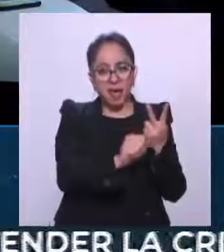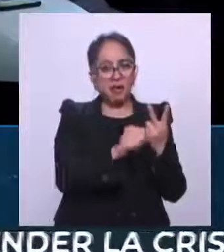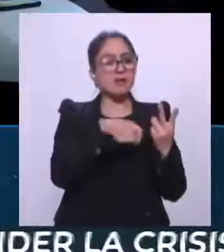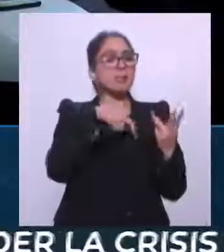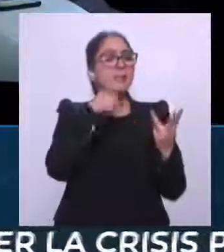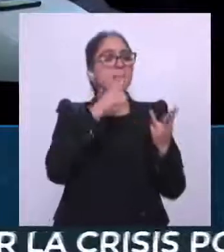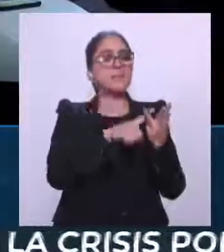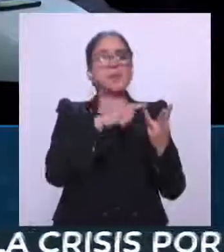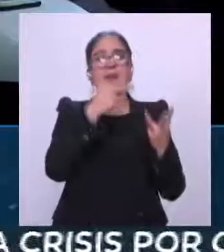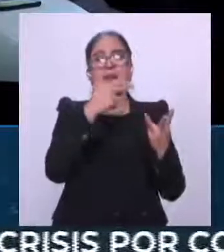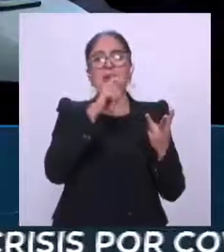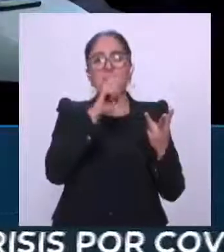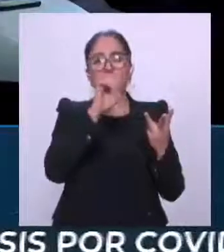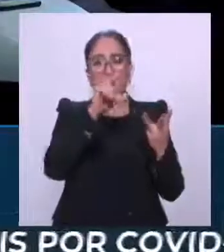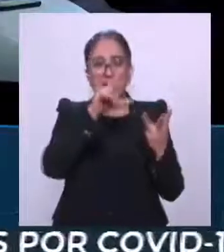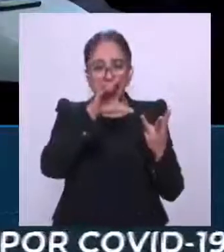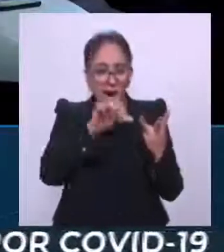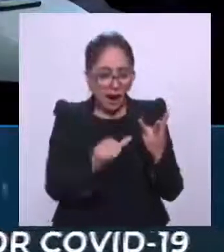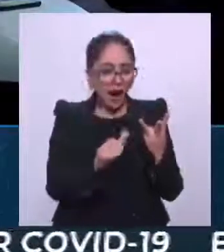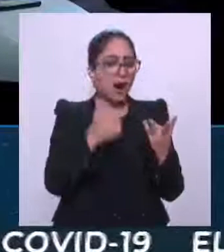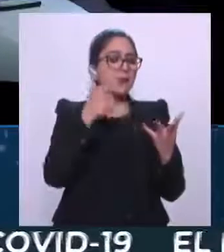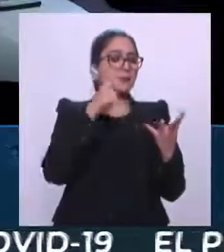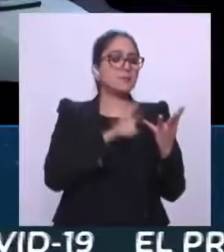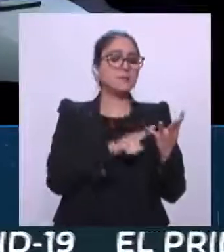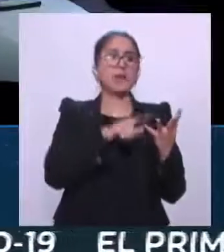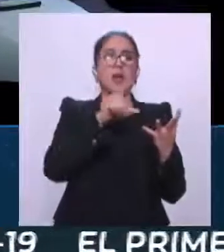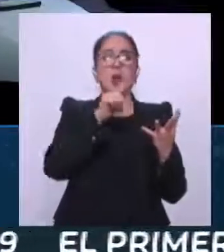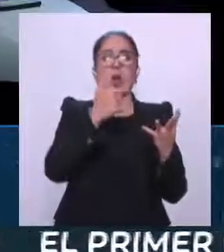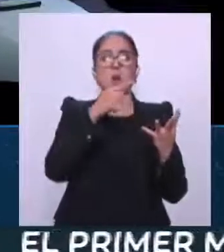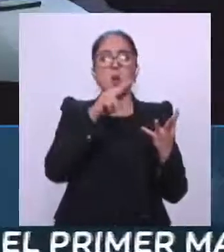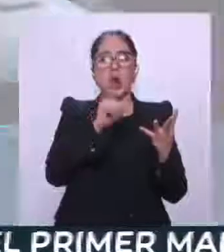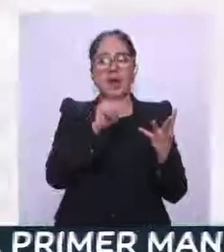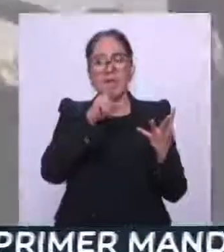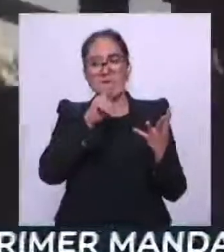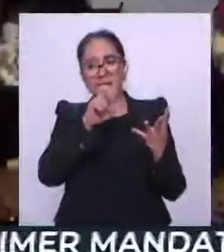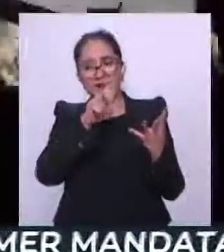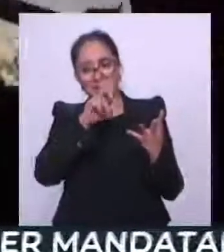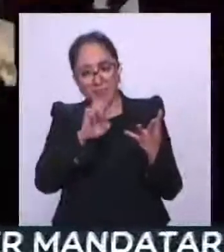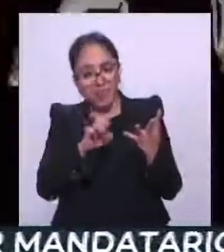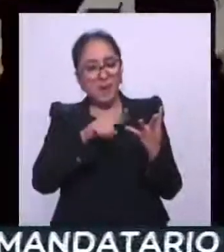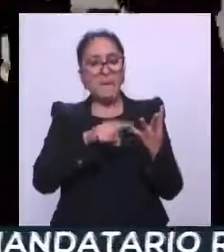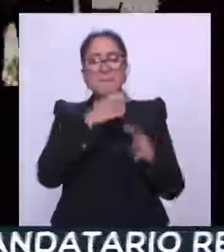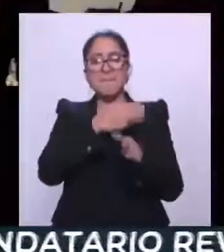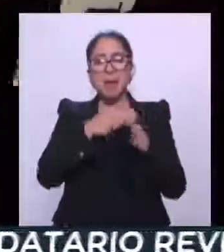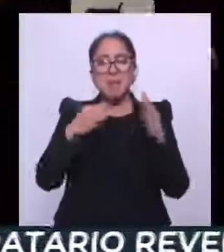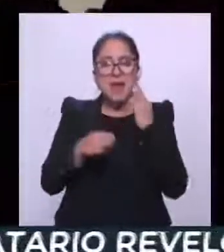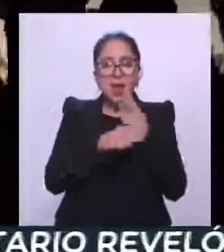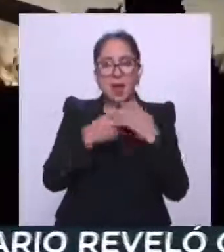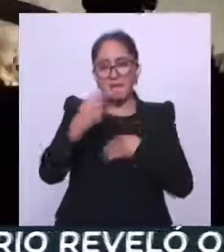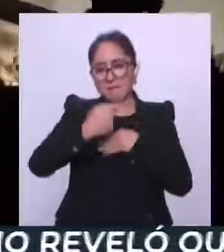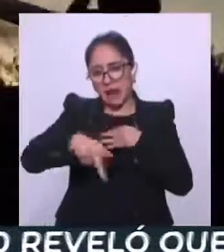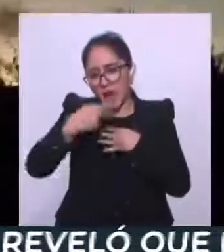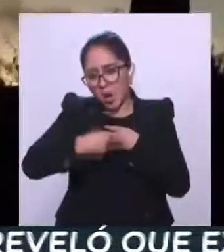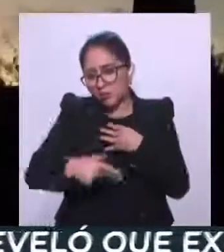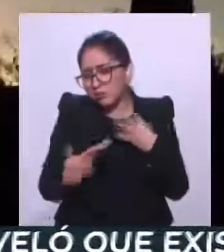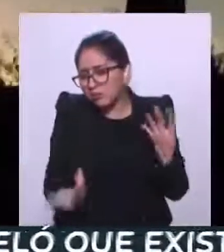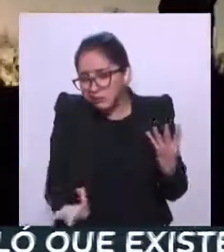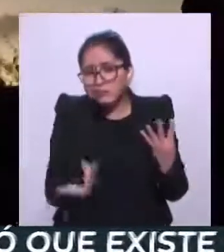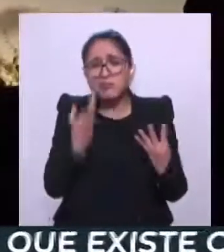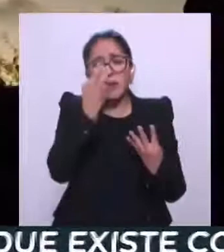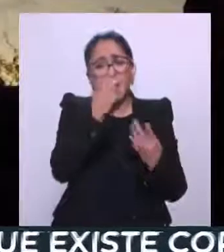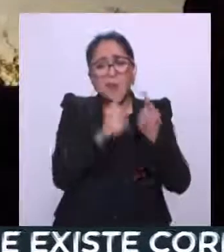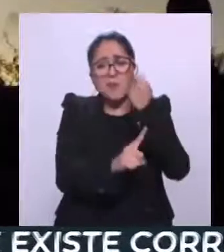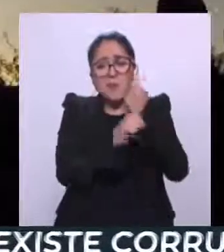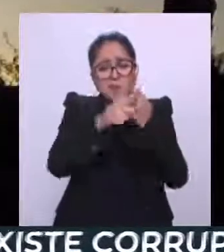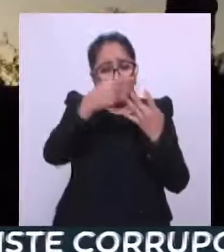generación eólica, tienes laguna verde con materiales radiactivos. Entonces, hay un problema técnico